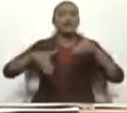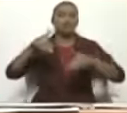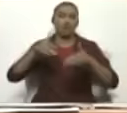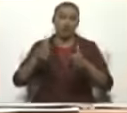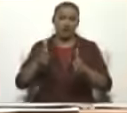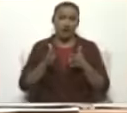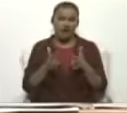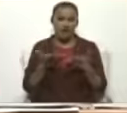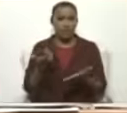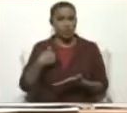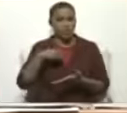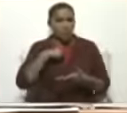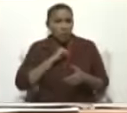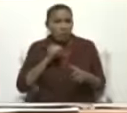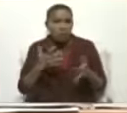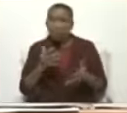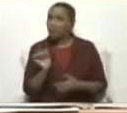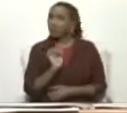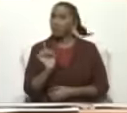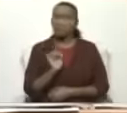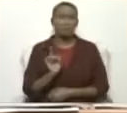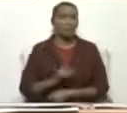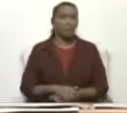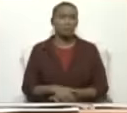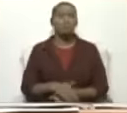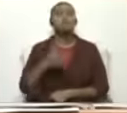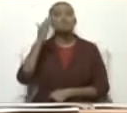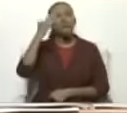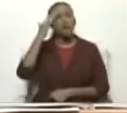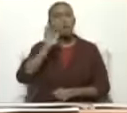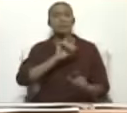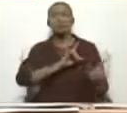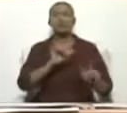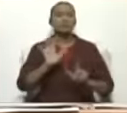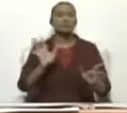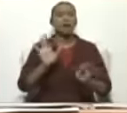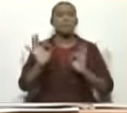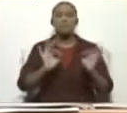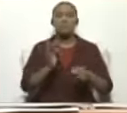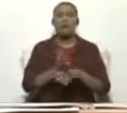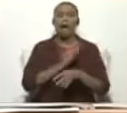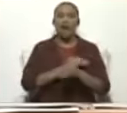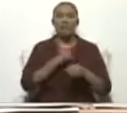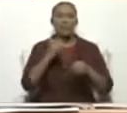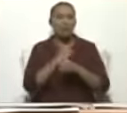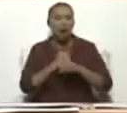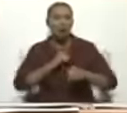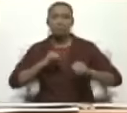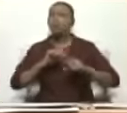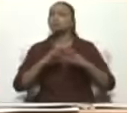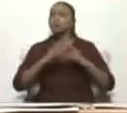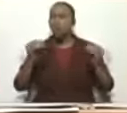¿Cómo le vamos a tener miedo? Sabemos lo que hay que hacer y lo estamos haciendo.